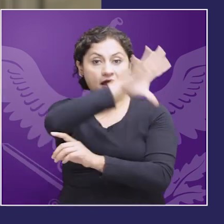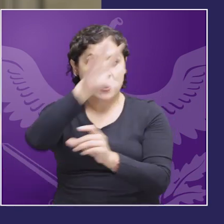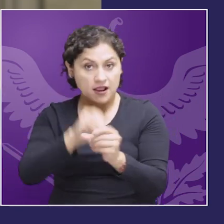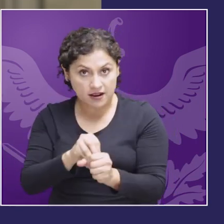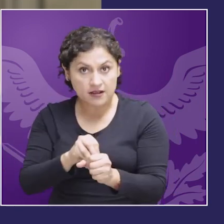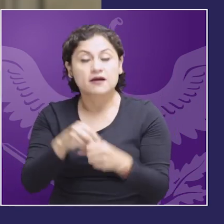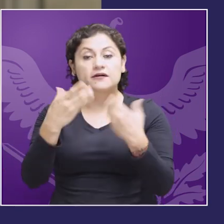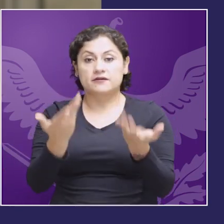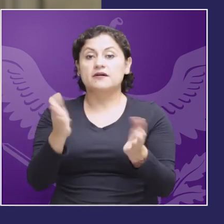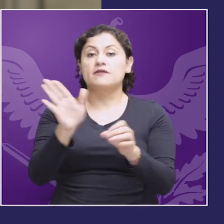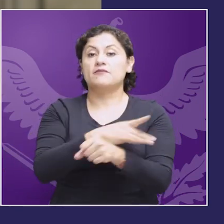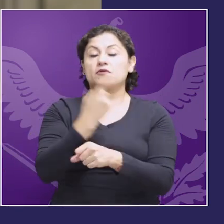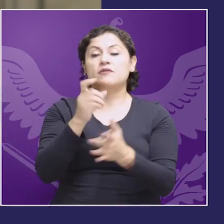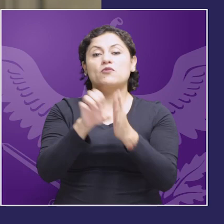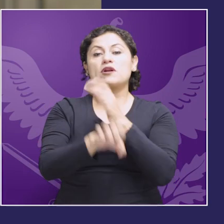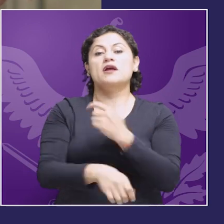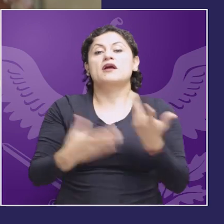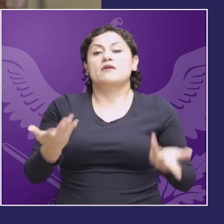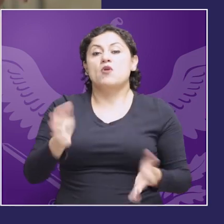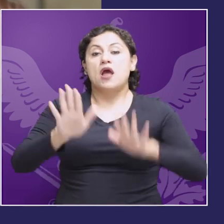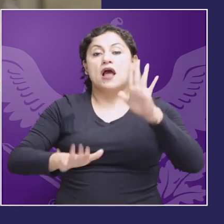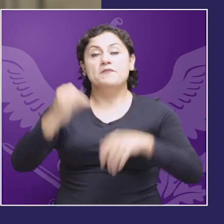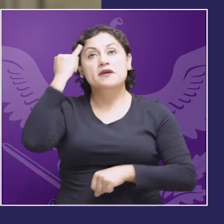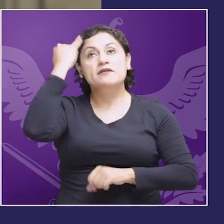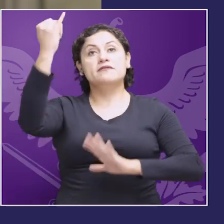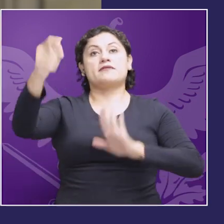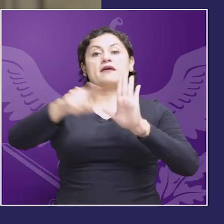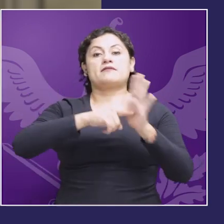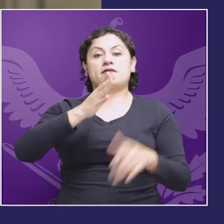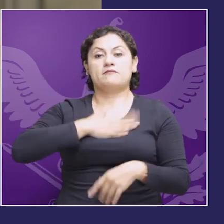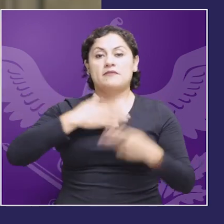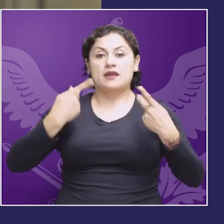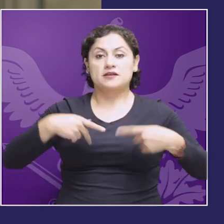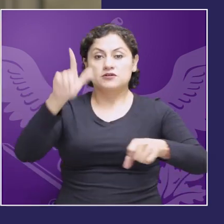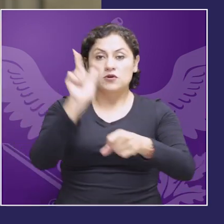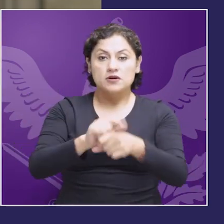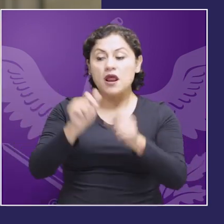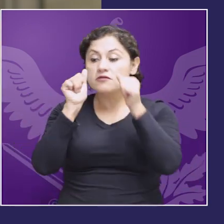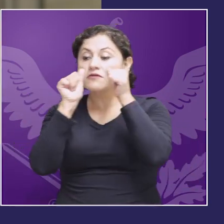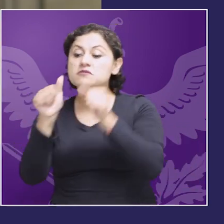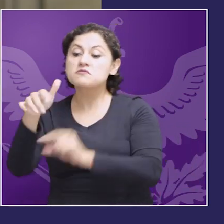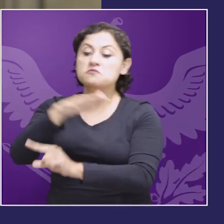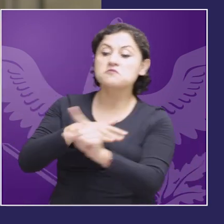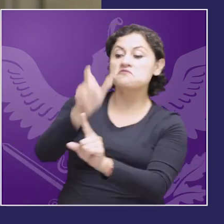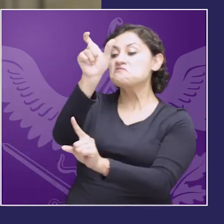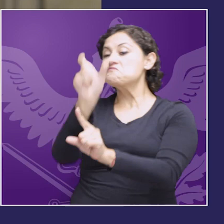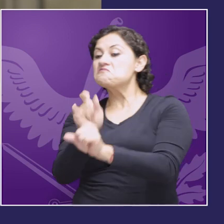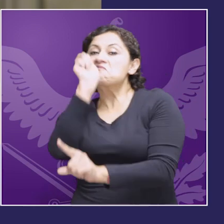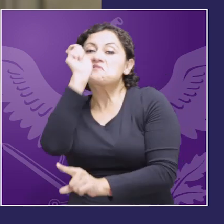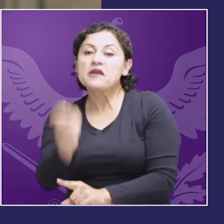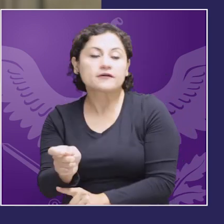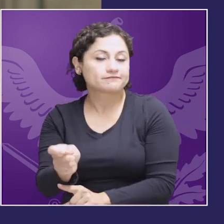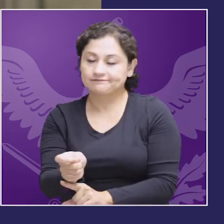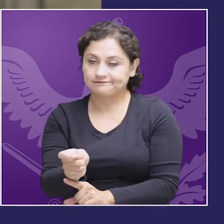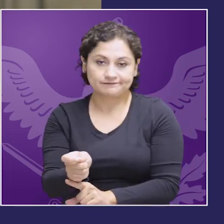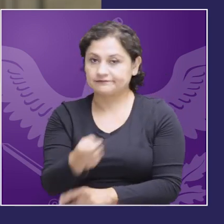debe ocurrir dependiendo del grupo de personas o de la persona que... Entonces es muy importante en ese sentido